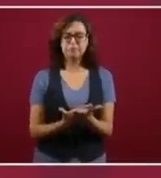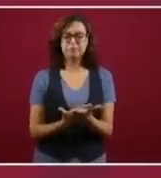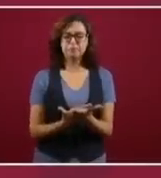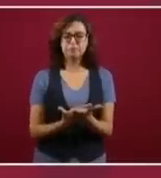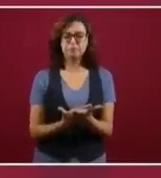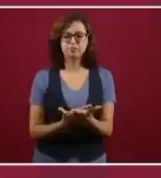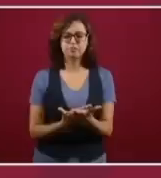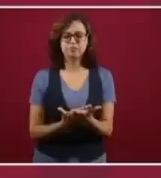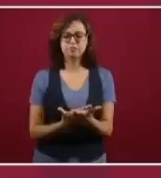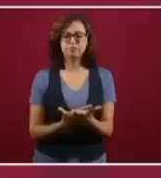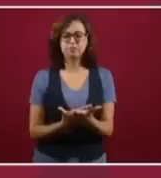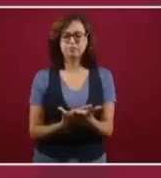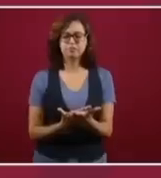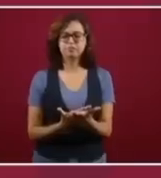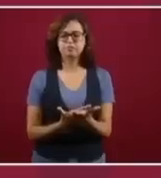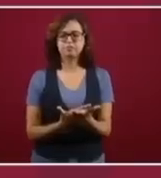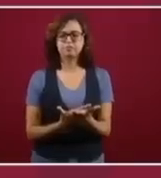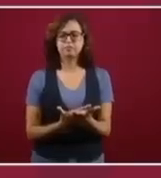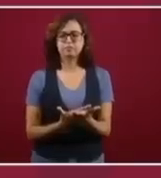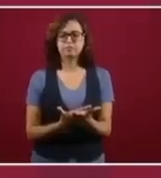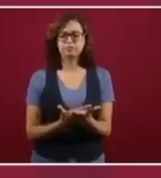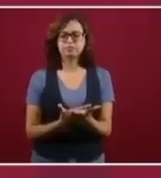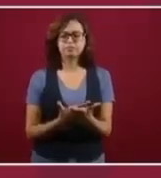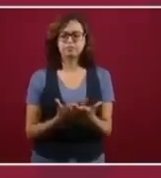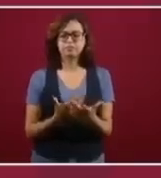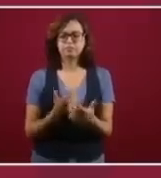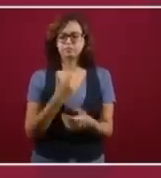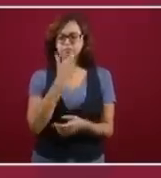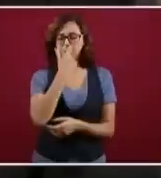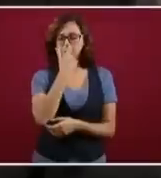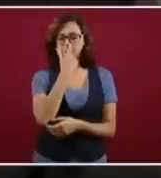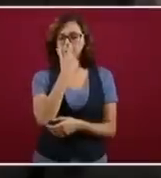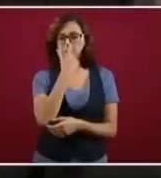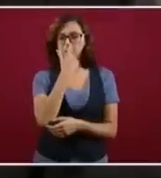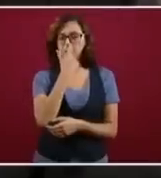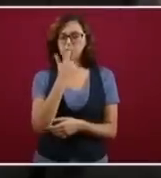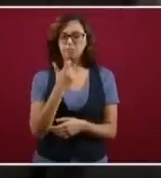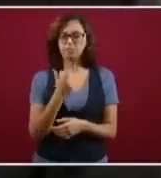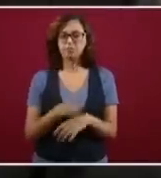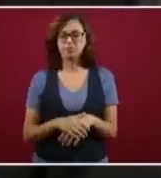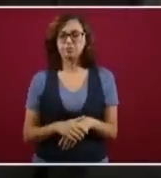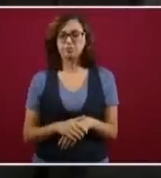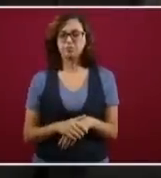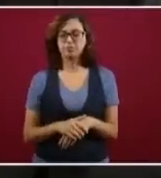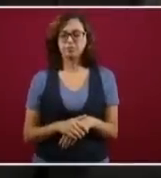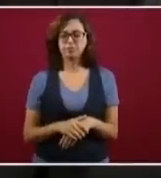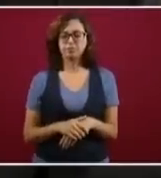buscar que Pemex no salga